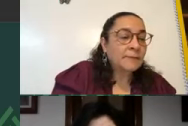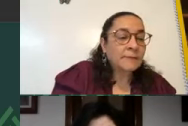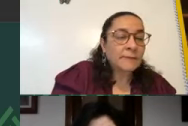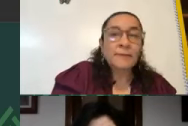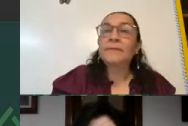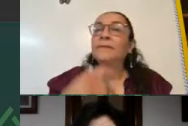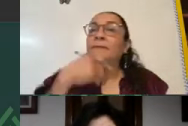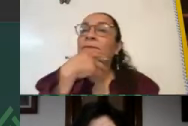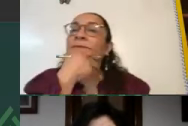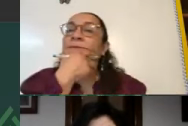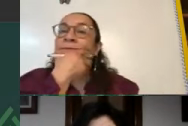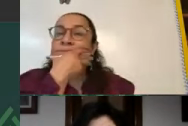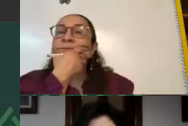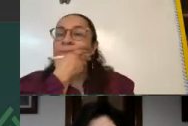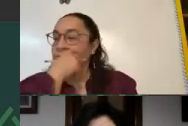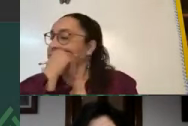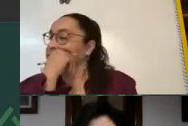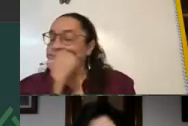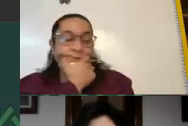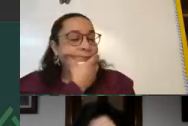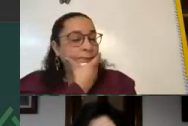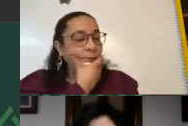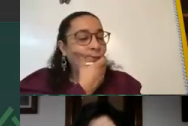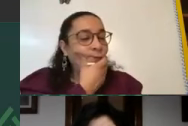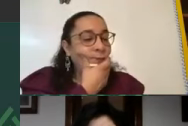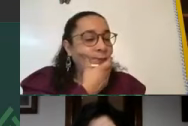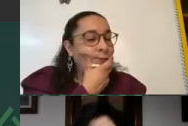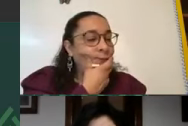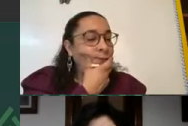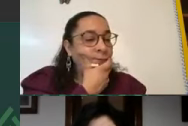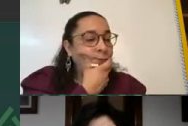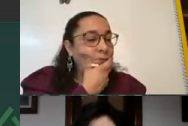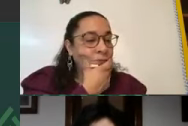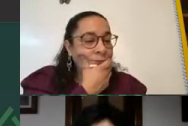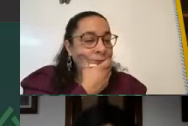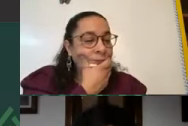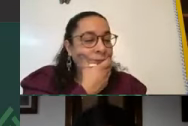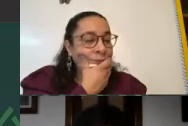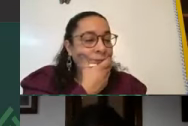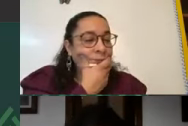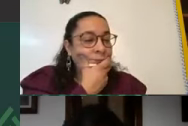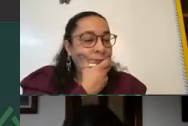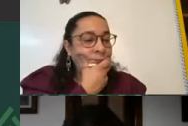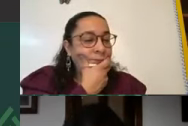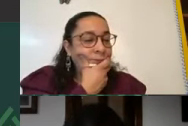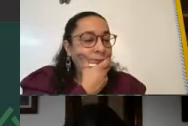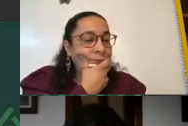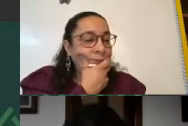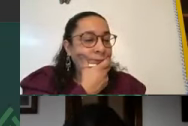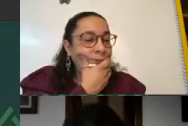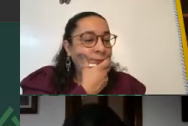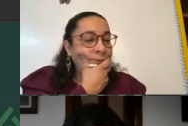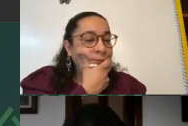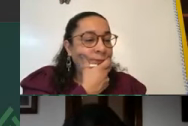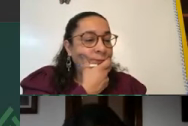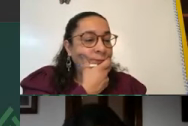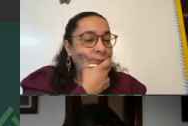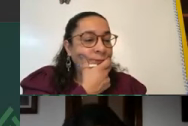artículo 172 del Código Fiscal. Lo anterior, en tanto se regulariza debidamente el